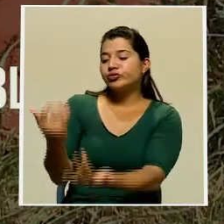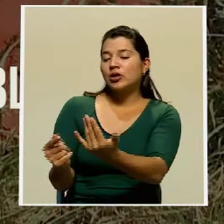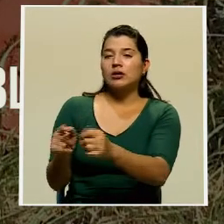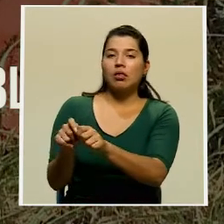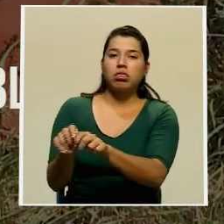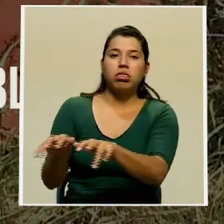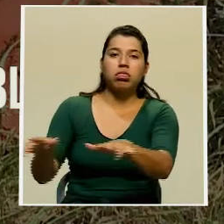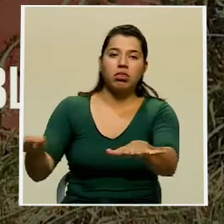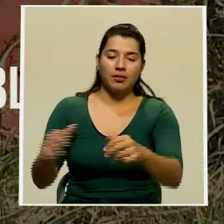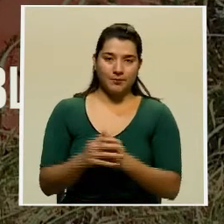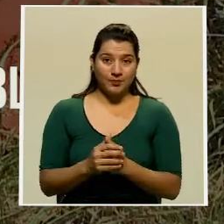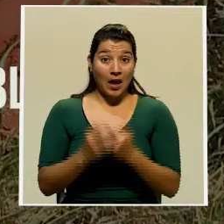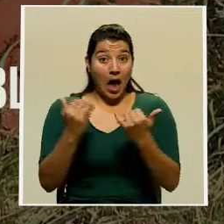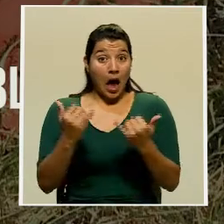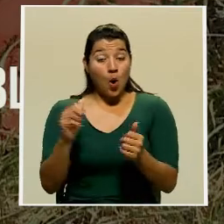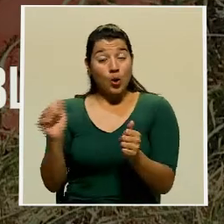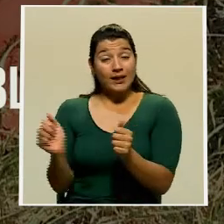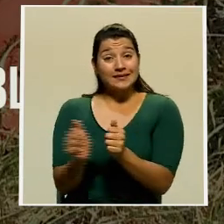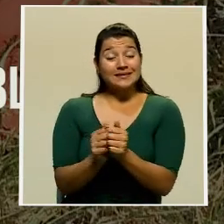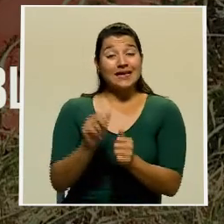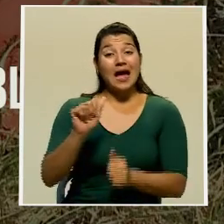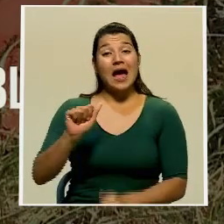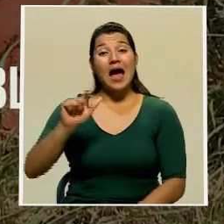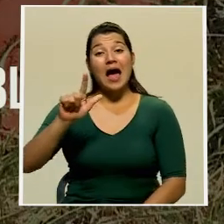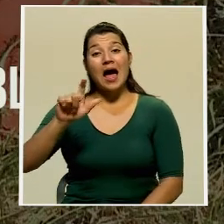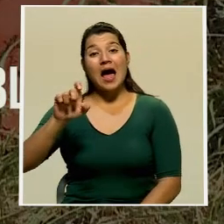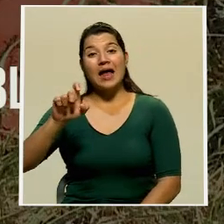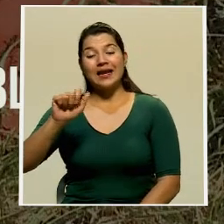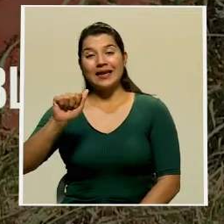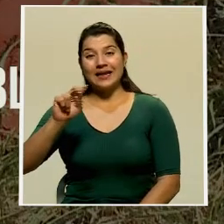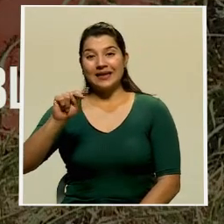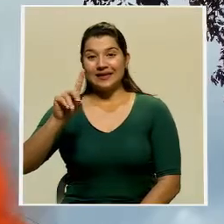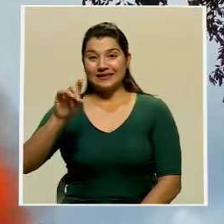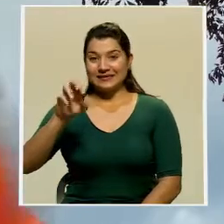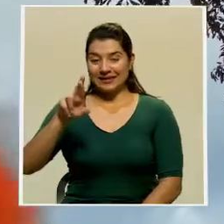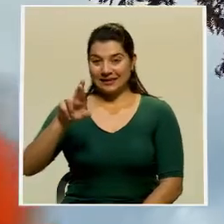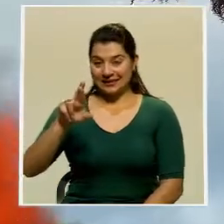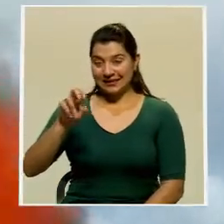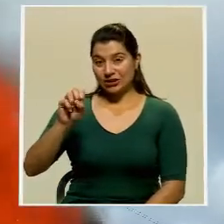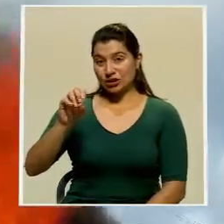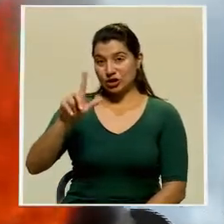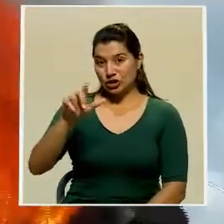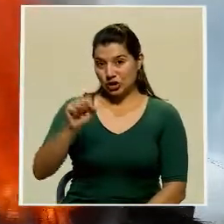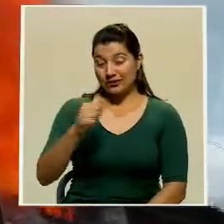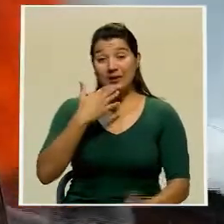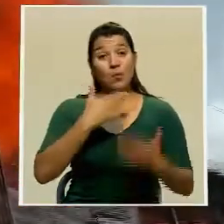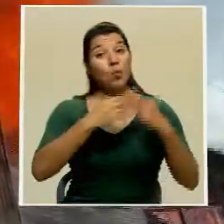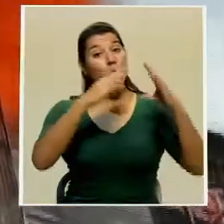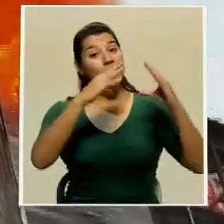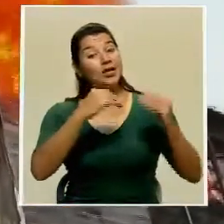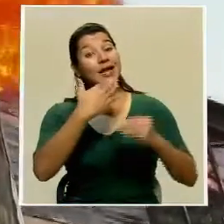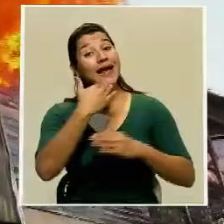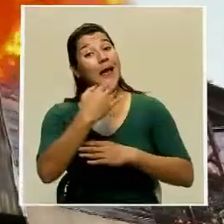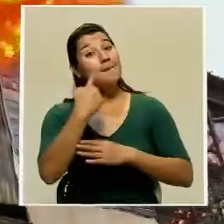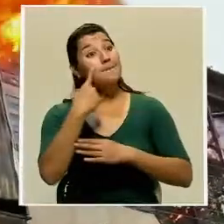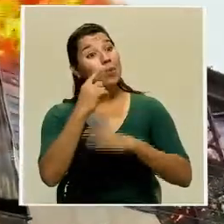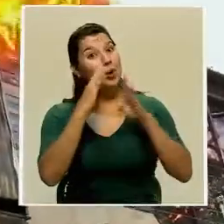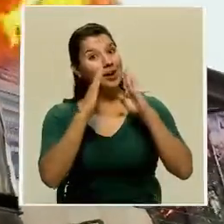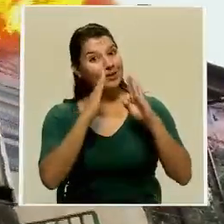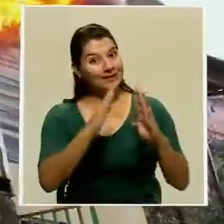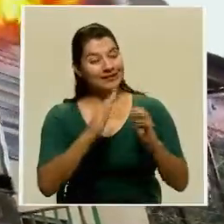nuestro país nos encontramos con don Alexander Solís. Don Alexander, buenas noches, gracias por atendernos. Es un